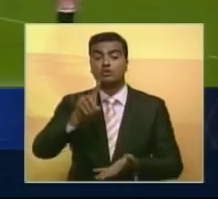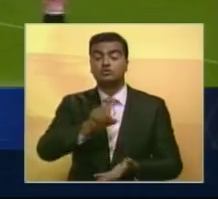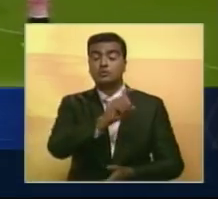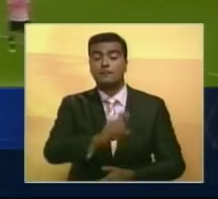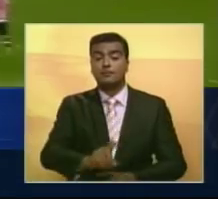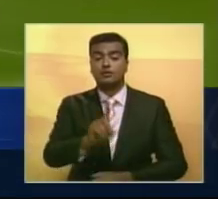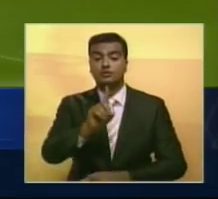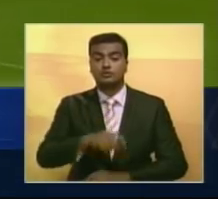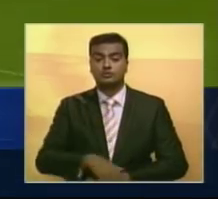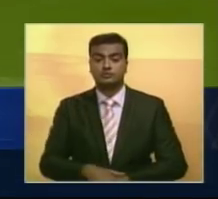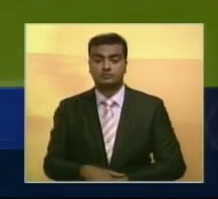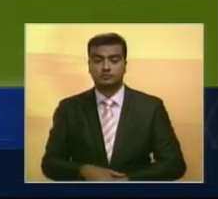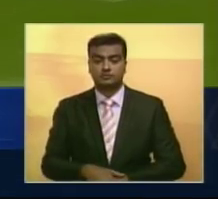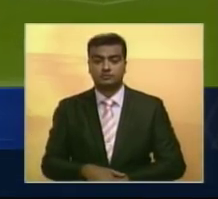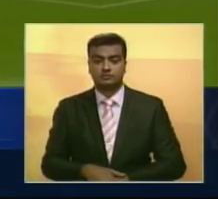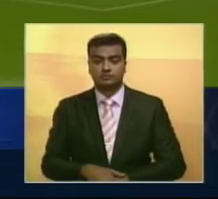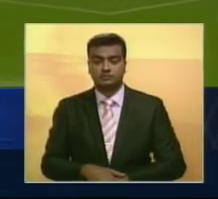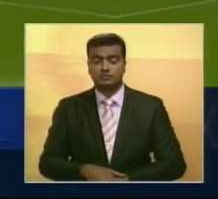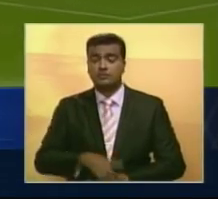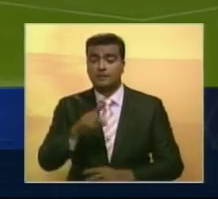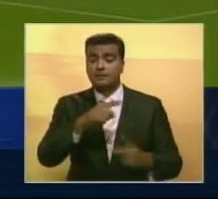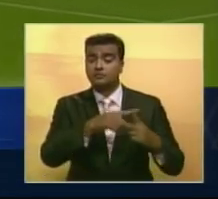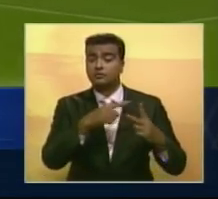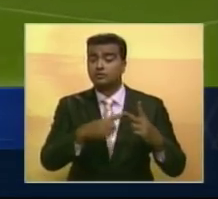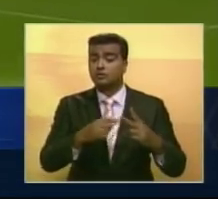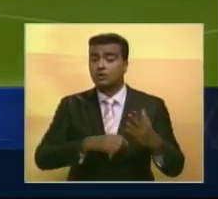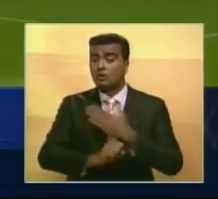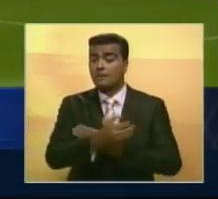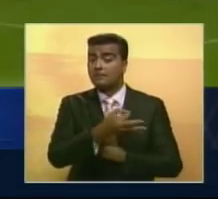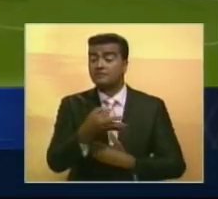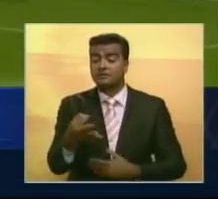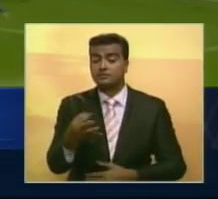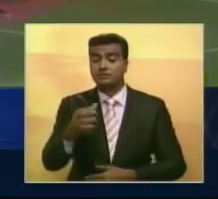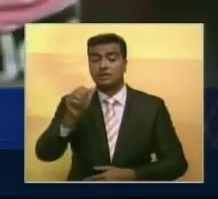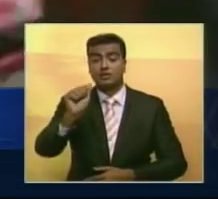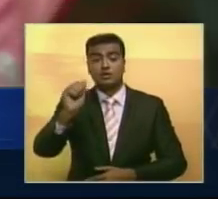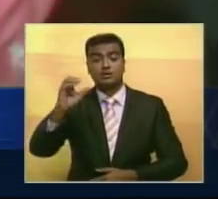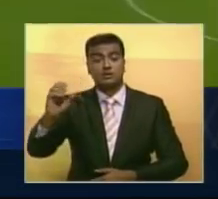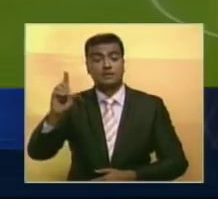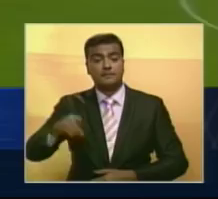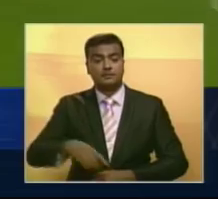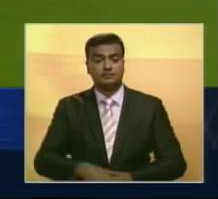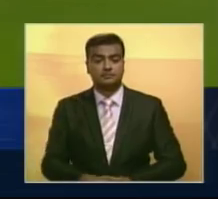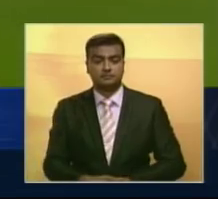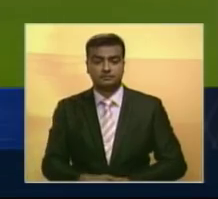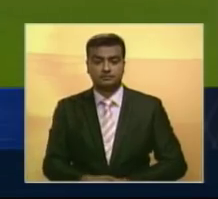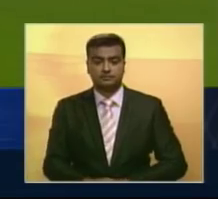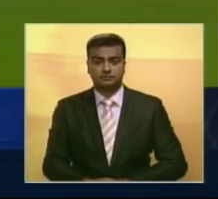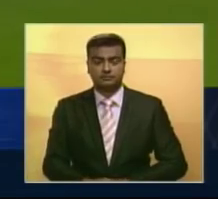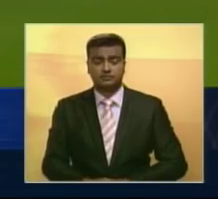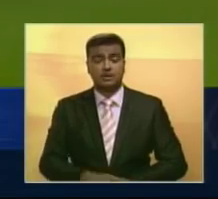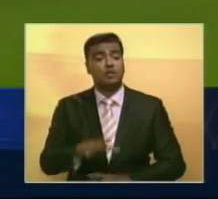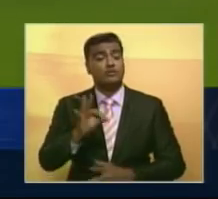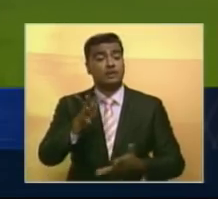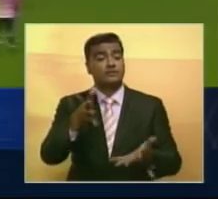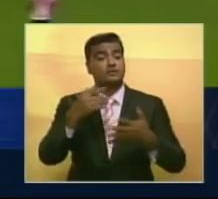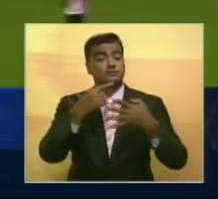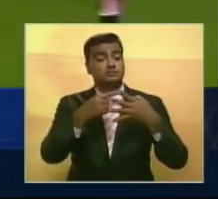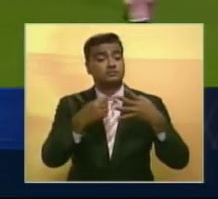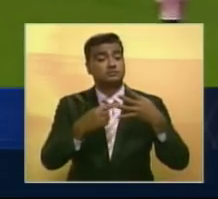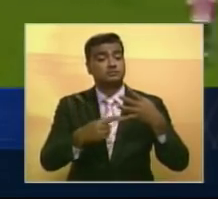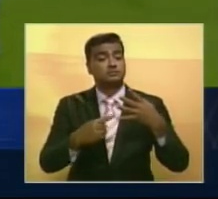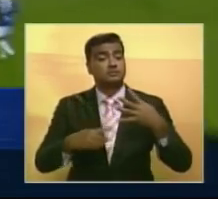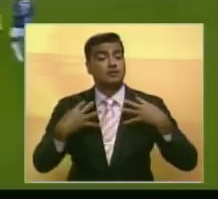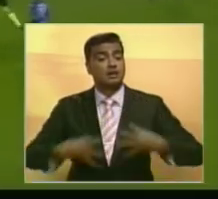2-1. Paul Pogba y Sami Khedira marcaron por la Vecchia Signora y Antonio Cassano lo hizo por la Sampdoria. Esta fue la 9ª victoria consecutiva de la